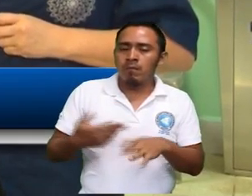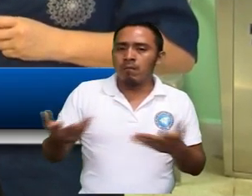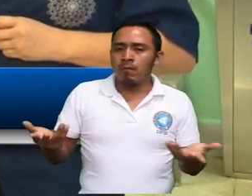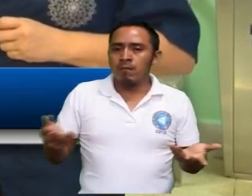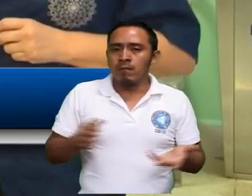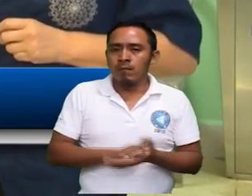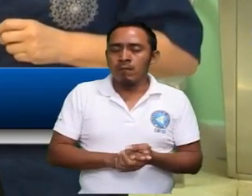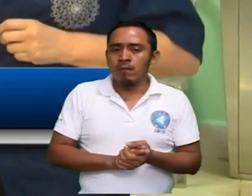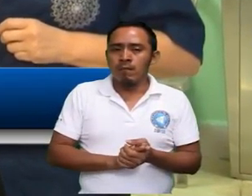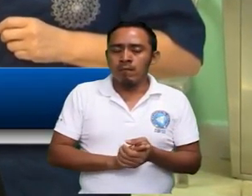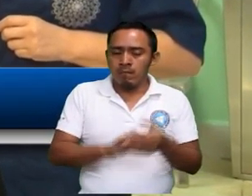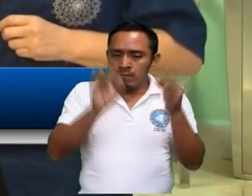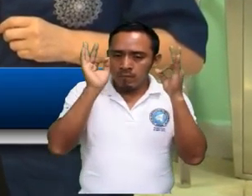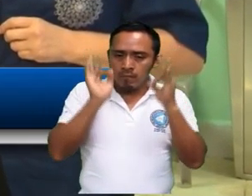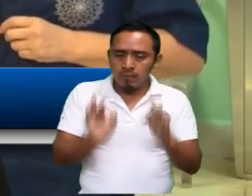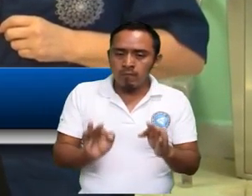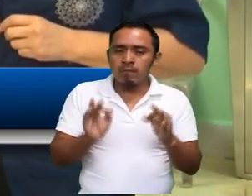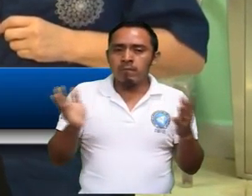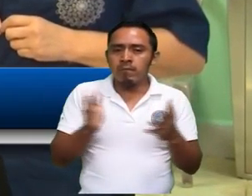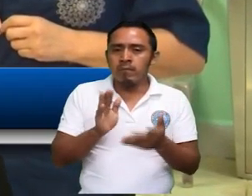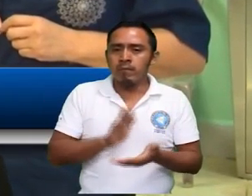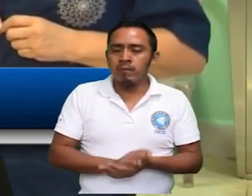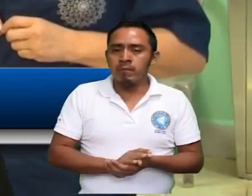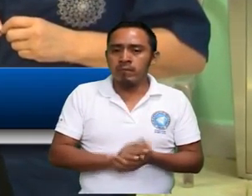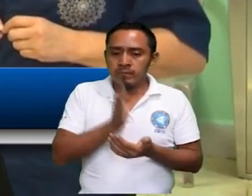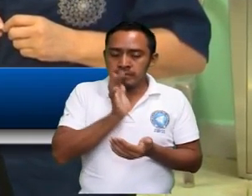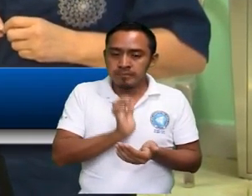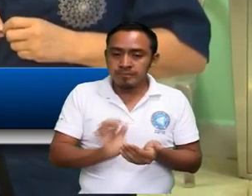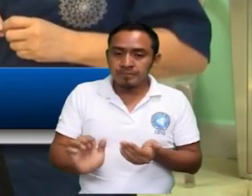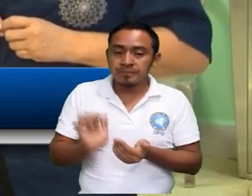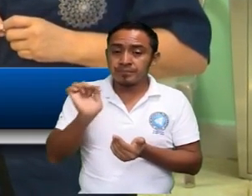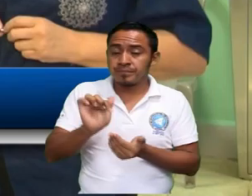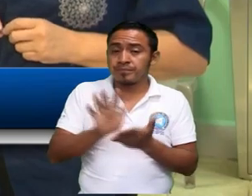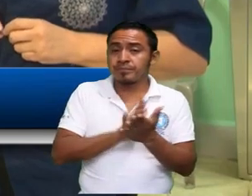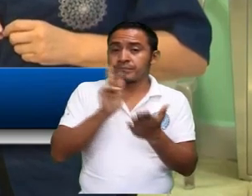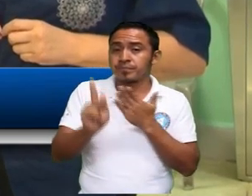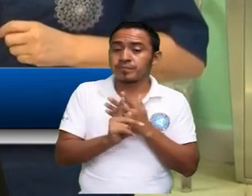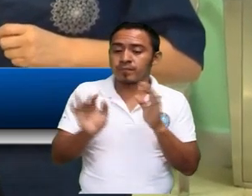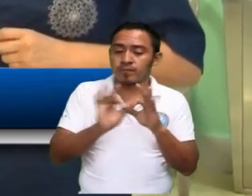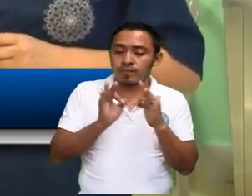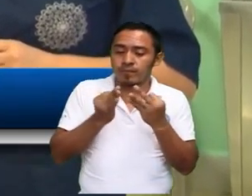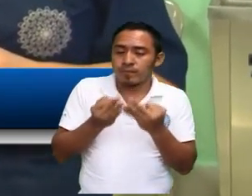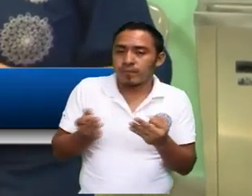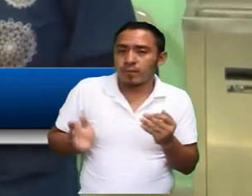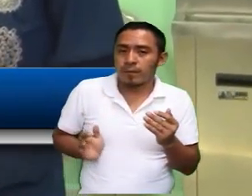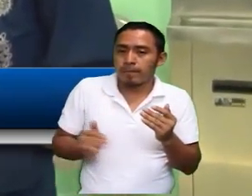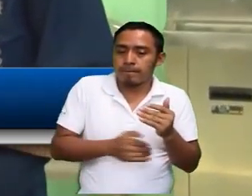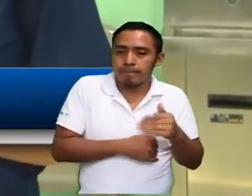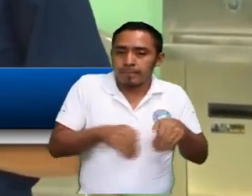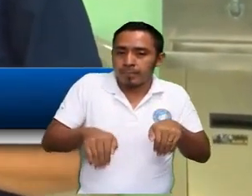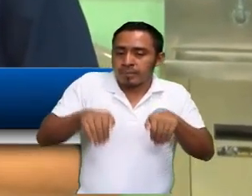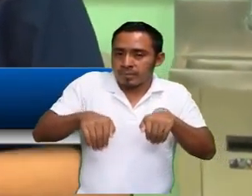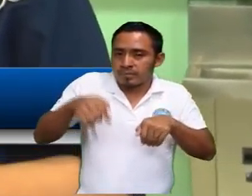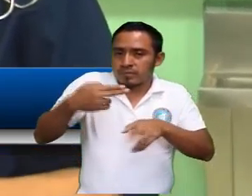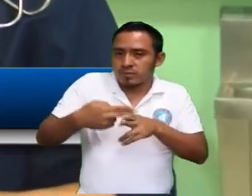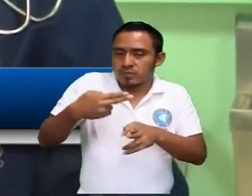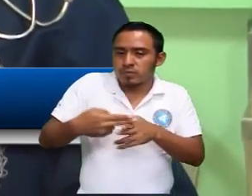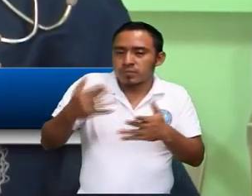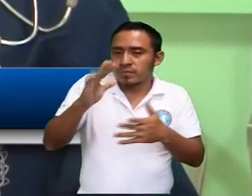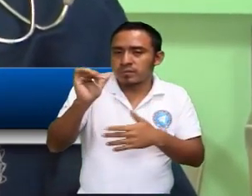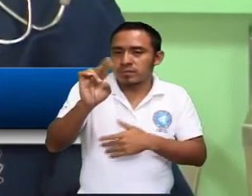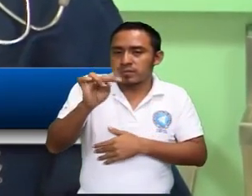hay una norma específicamente para el niño que está en el programa Familia Canguro. Hay una norma especial para